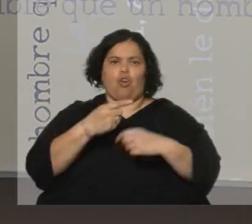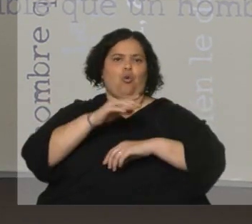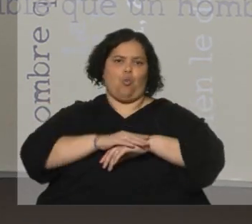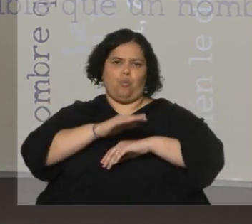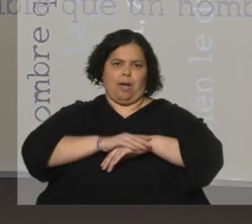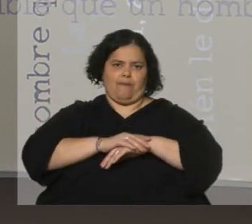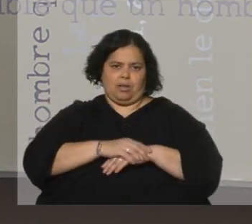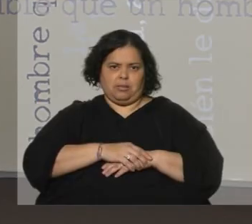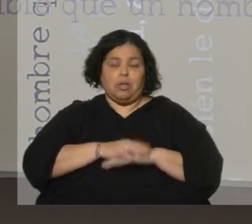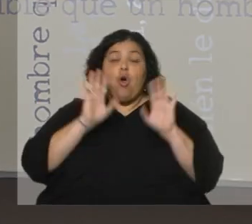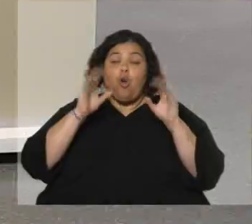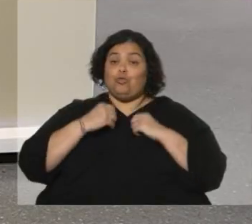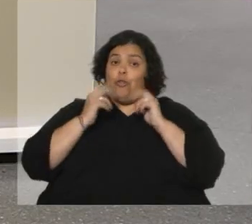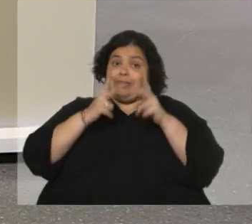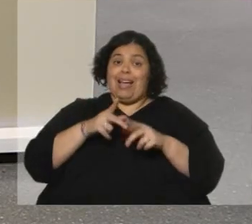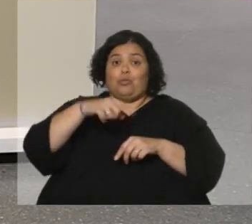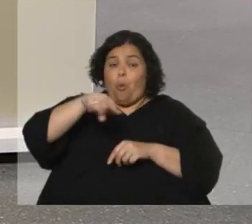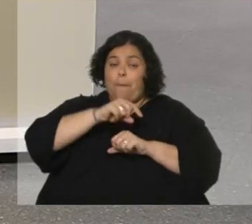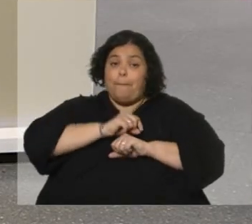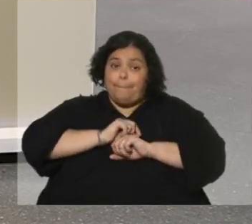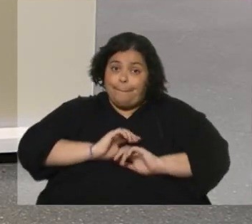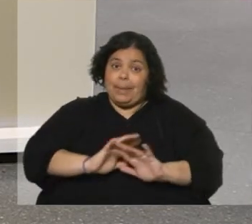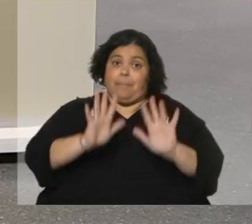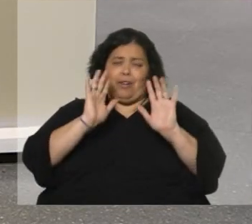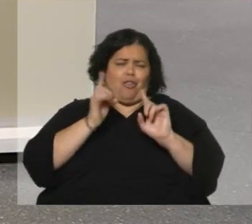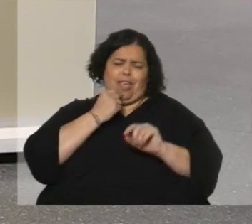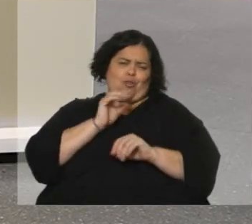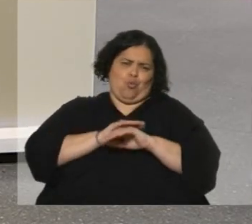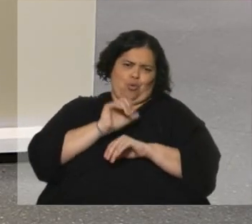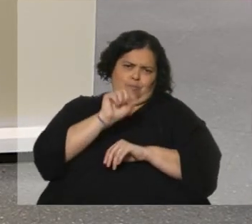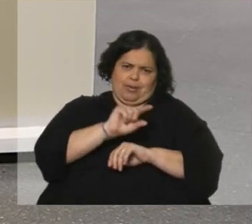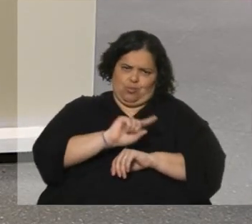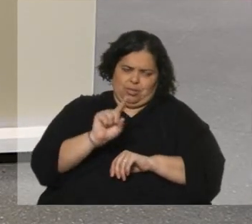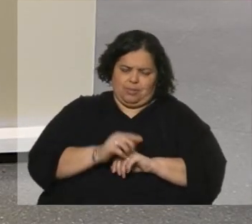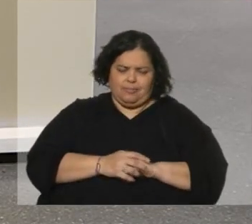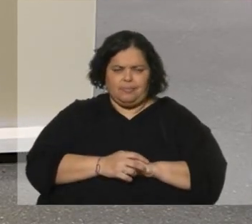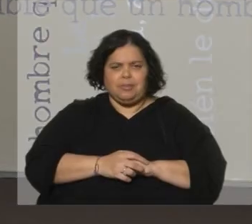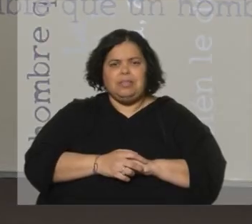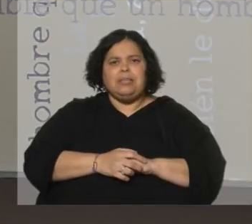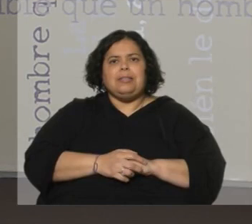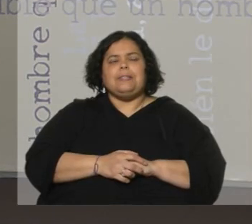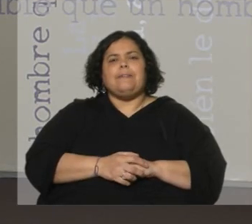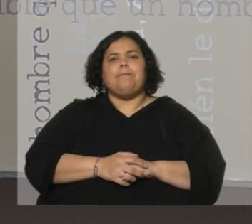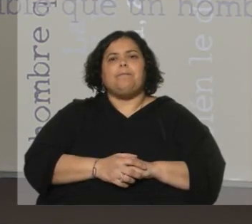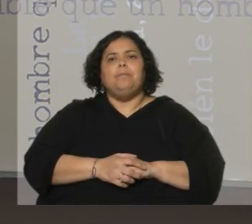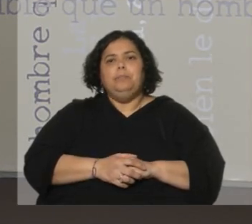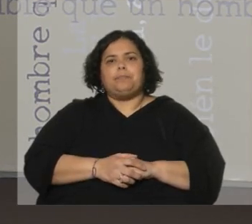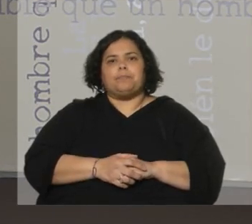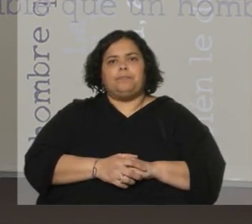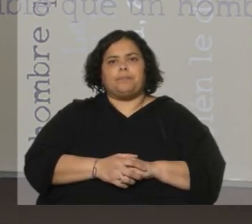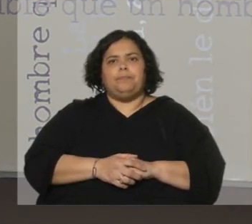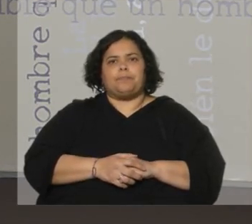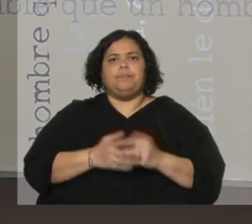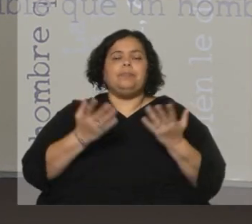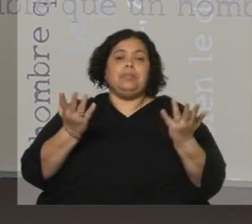hablabas si estábamos preparados se prepararon para las inundaciones y bueno a veces pasa después de una sequía Generalmente pensamos que las